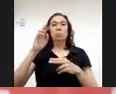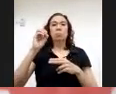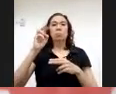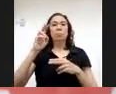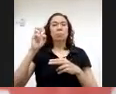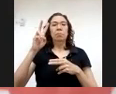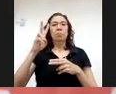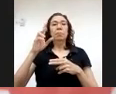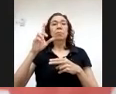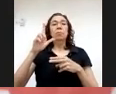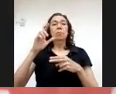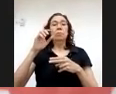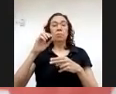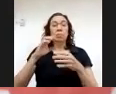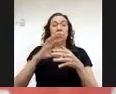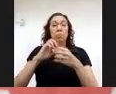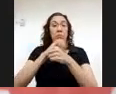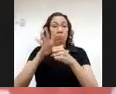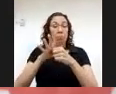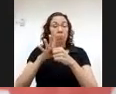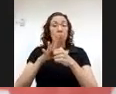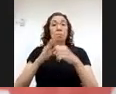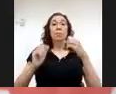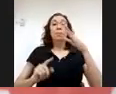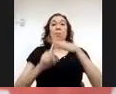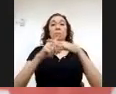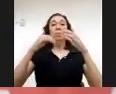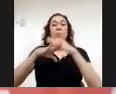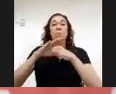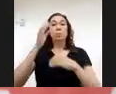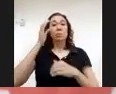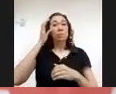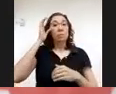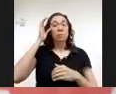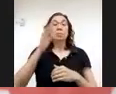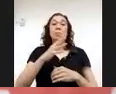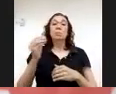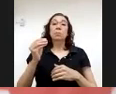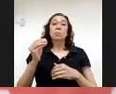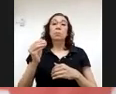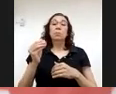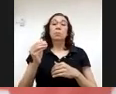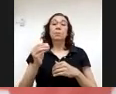había aparecido en la provincia de Wuhan, en China, y que había